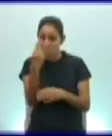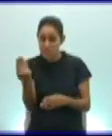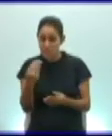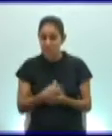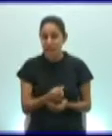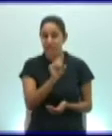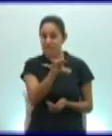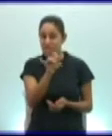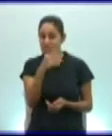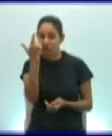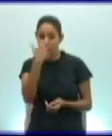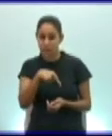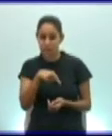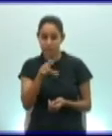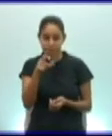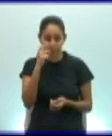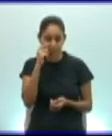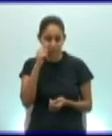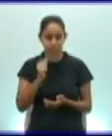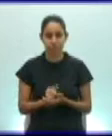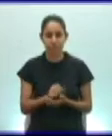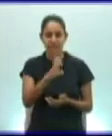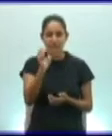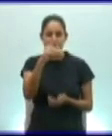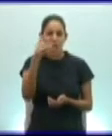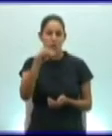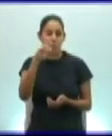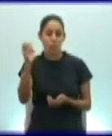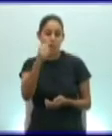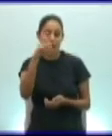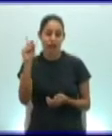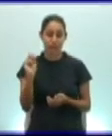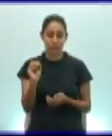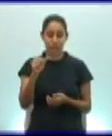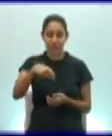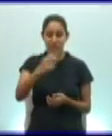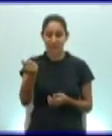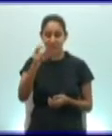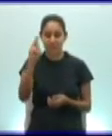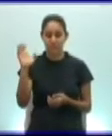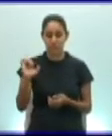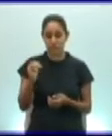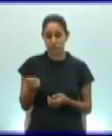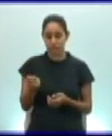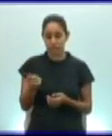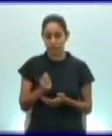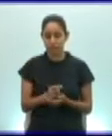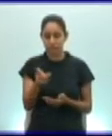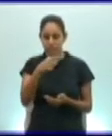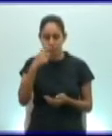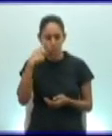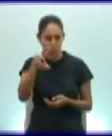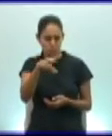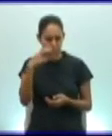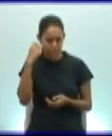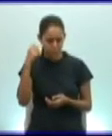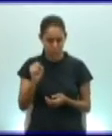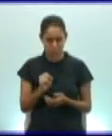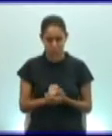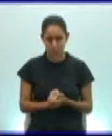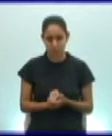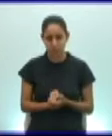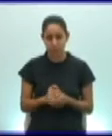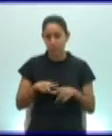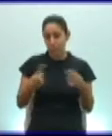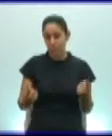y sobre todo esta figura, Eduardo García Delgado. Es una anécdota que todos conocemos de una manera u otra, y sobre todo porque estamos hablando